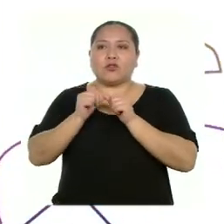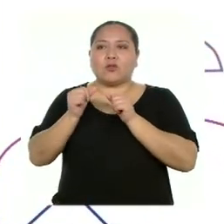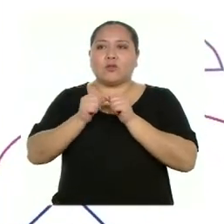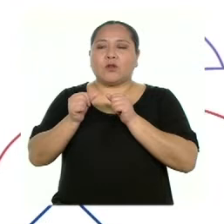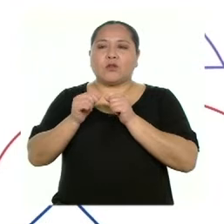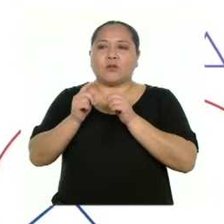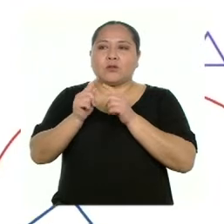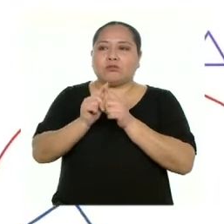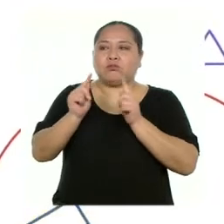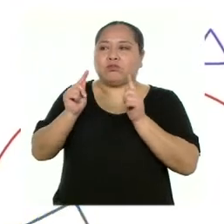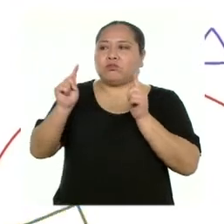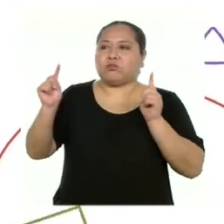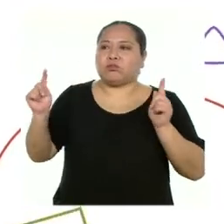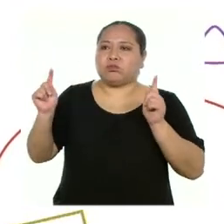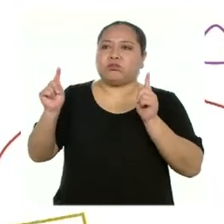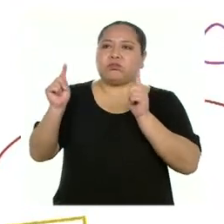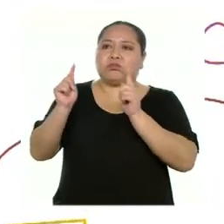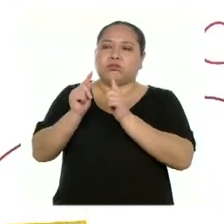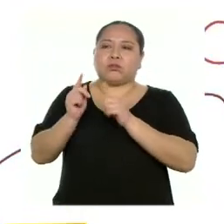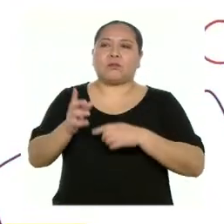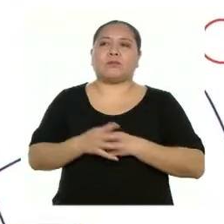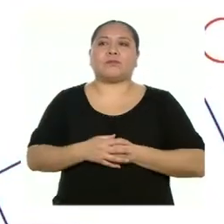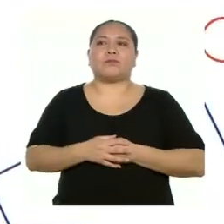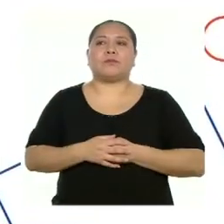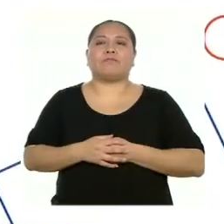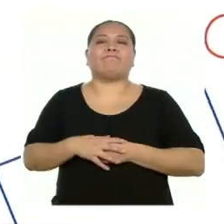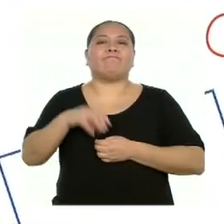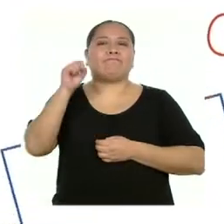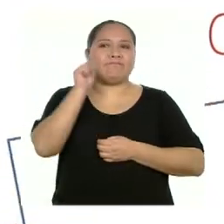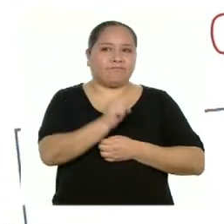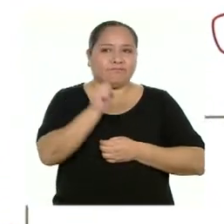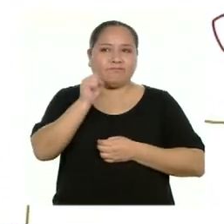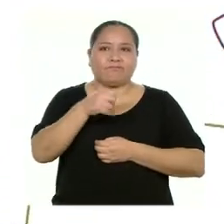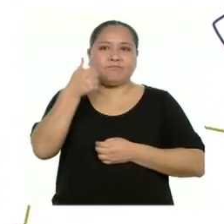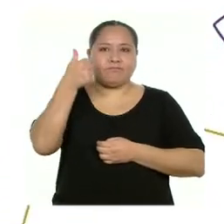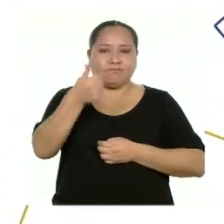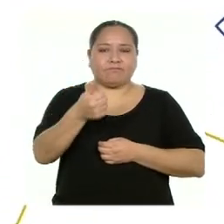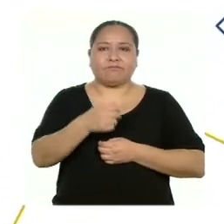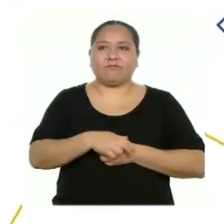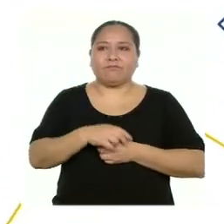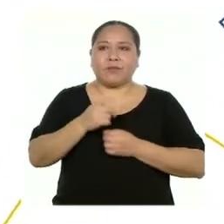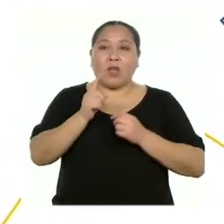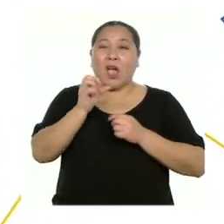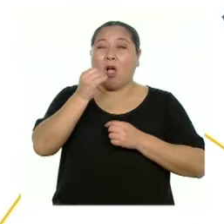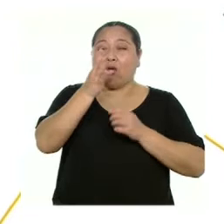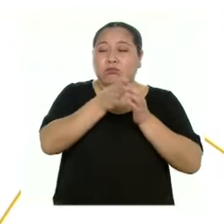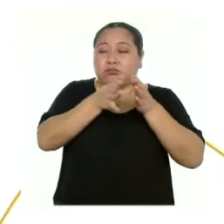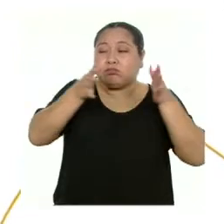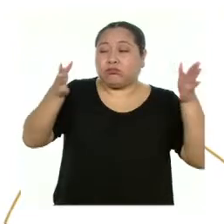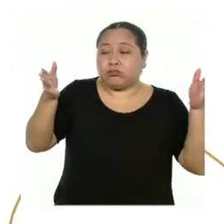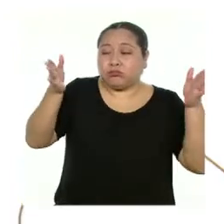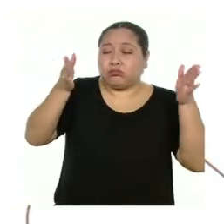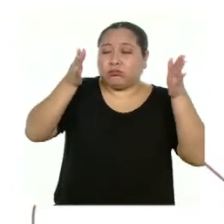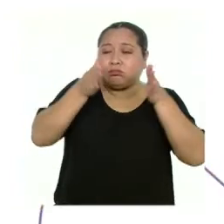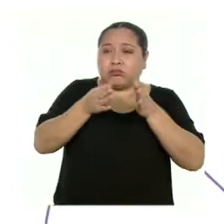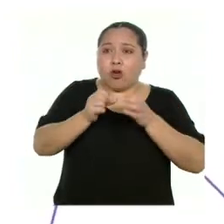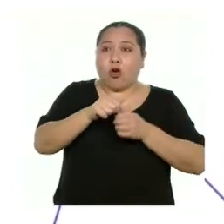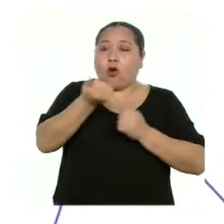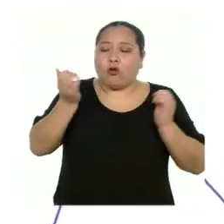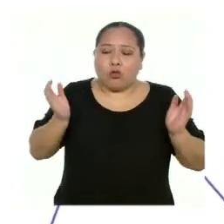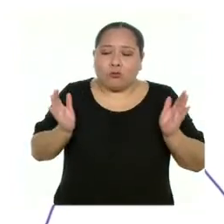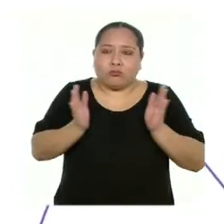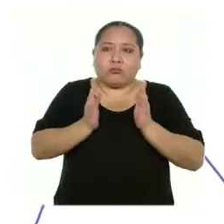poco más alejados del valor de la media. Así es. Y al ver eso, podemos decir que los datos se